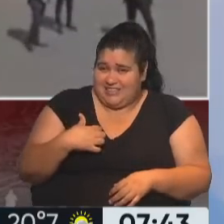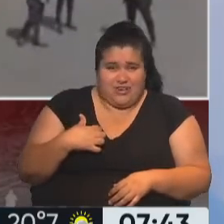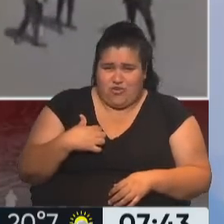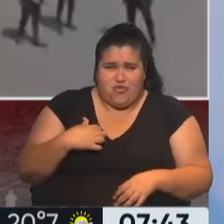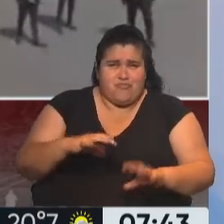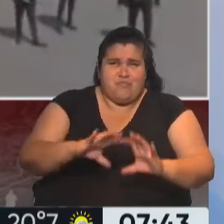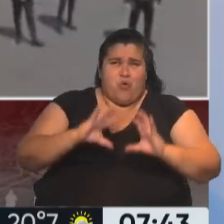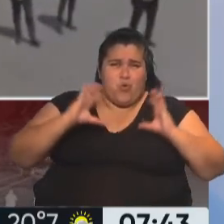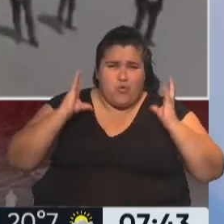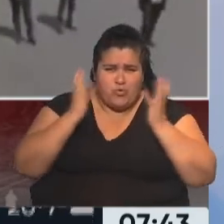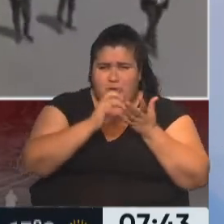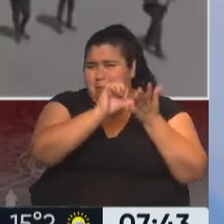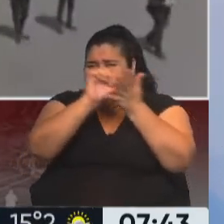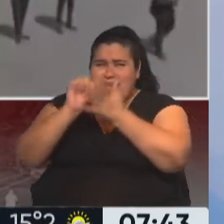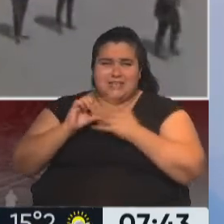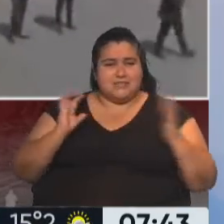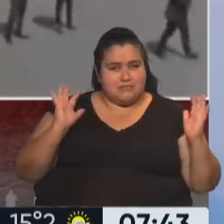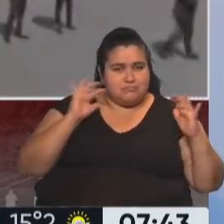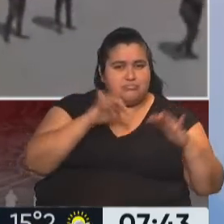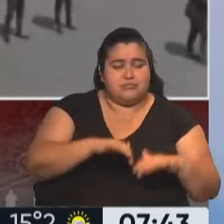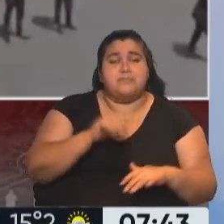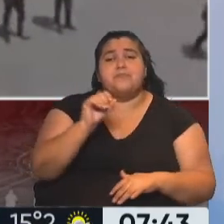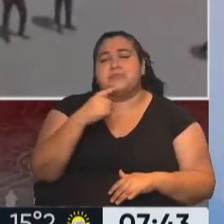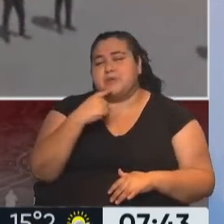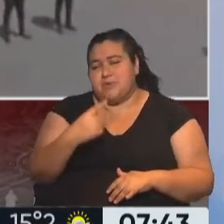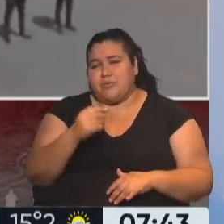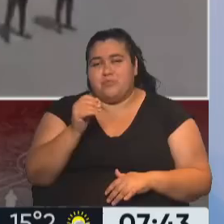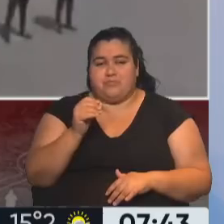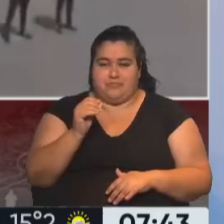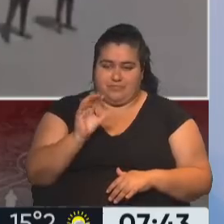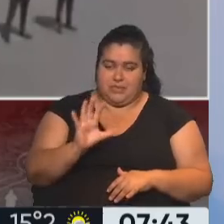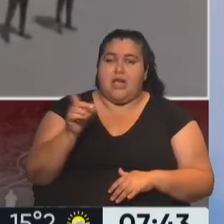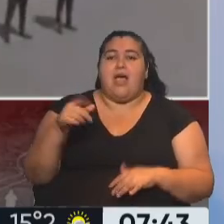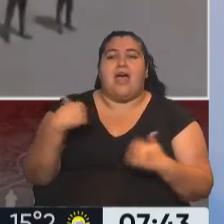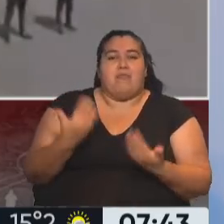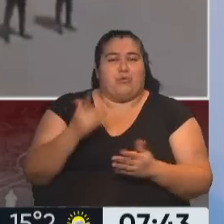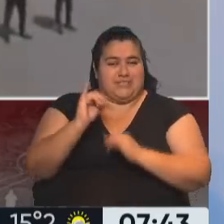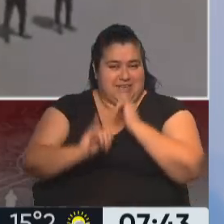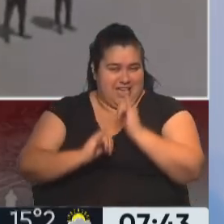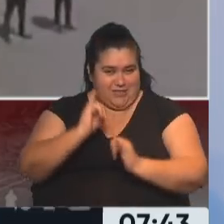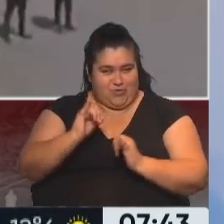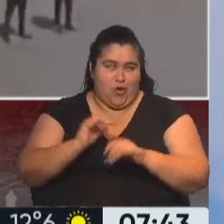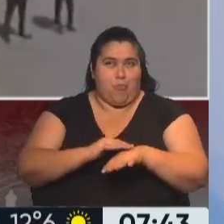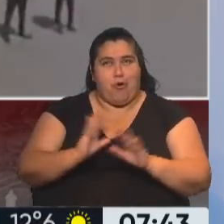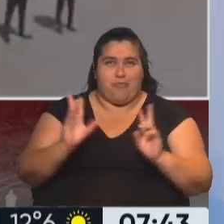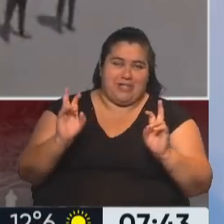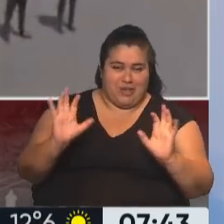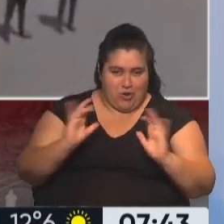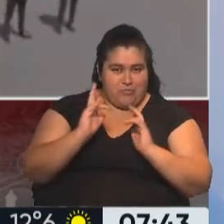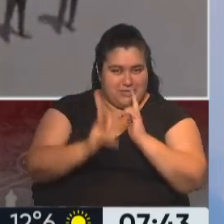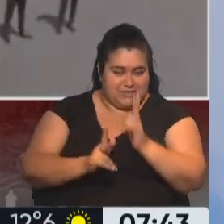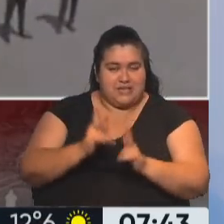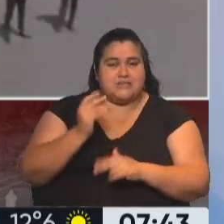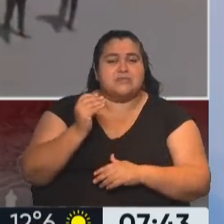el mundo esto. Claro. A partir de lo que hizo Francisco, perdón, Guido. También aprovechando, digamos así, entre comillas, obviamente, del asunto